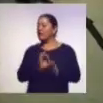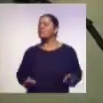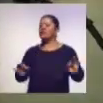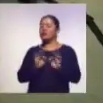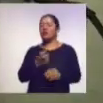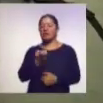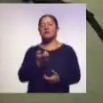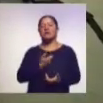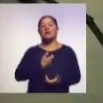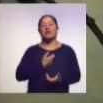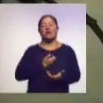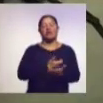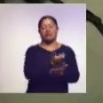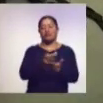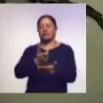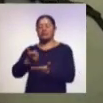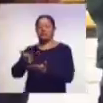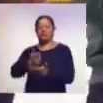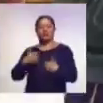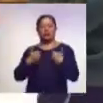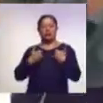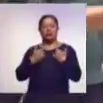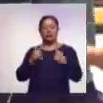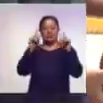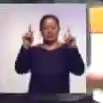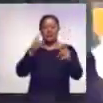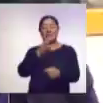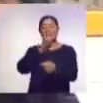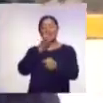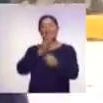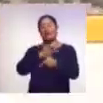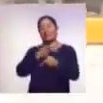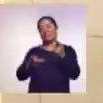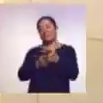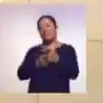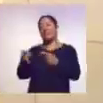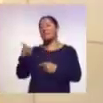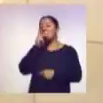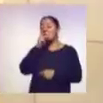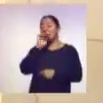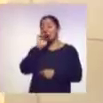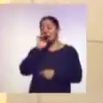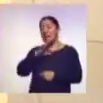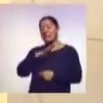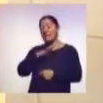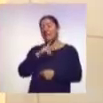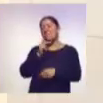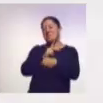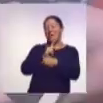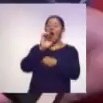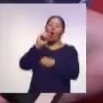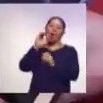que se otorgará a estudiantes tlaxcaltecas del tercer año de preparatoria, cuyos padres cuenten solamente con la primaria o menos años de